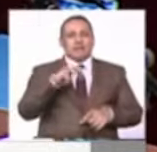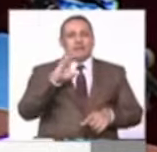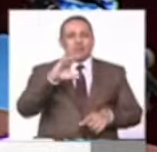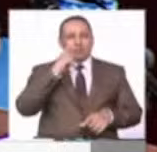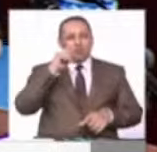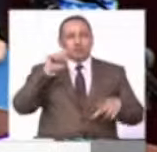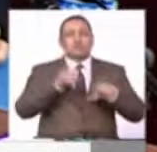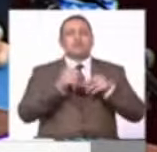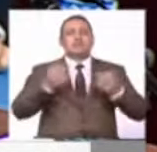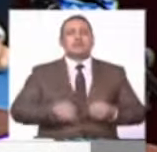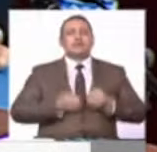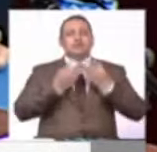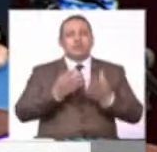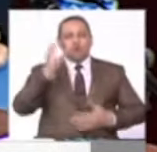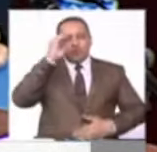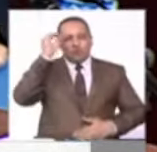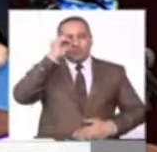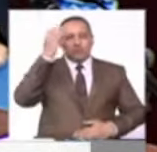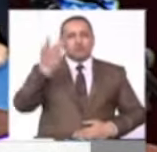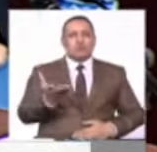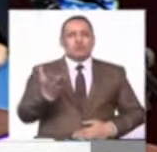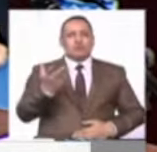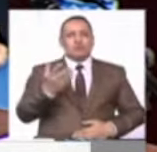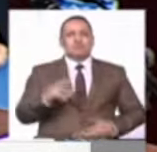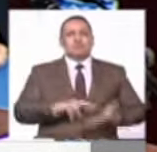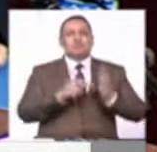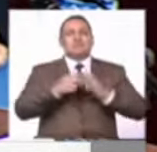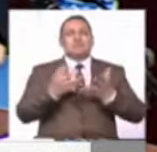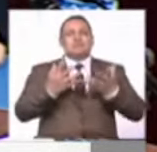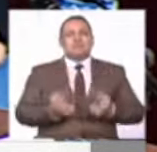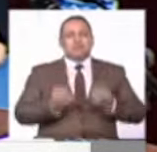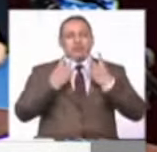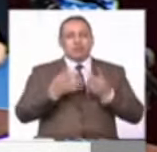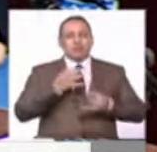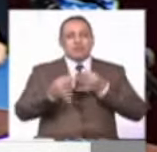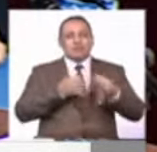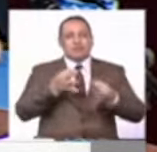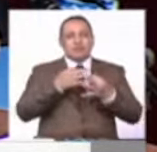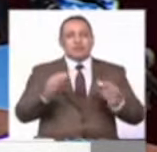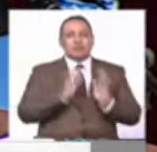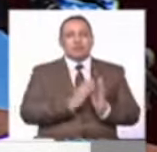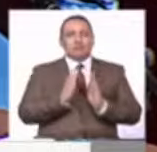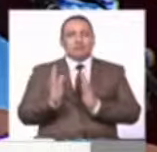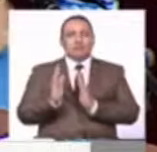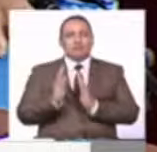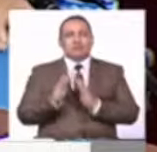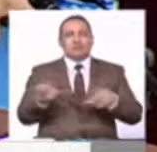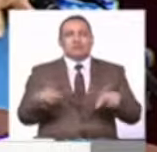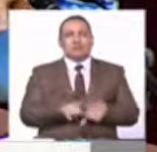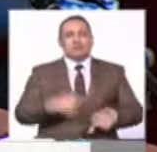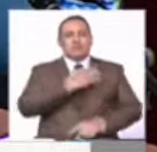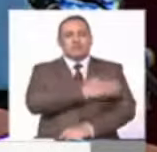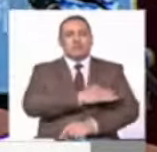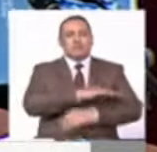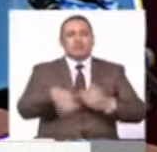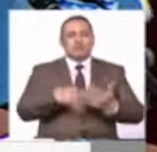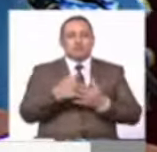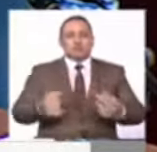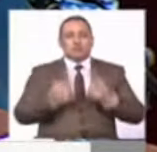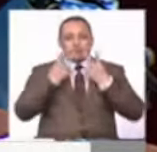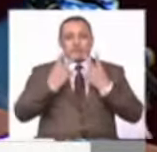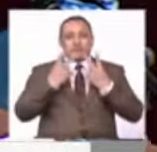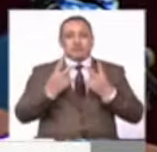adelantaron opinión si quisiéramos hablar de un procedimiento Imparcial Habría que